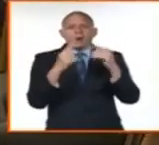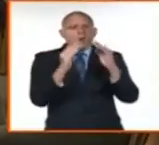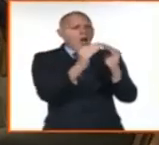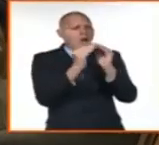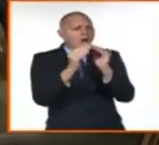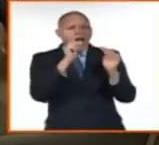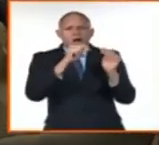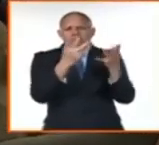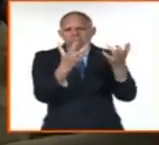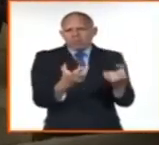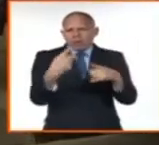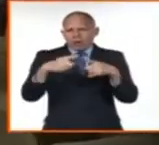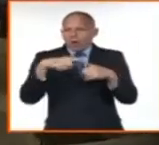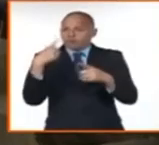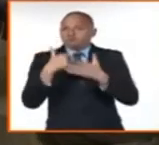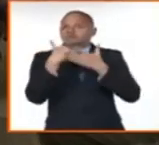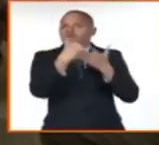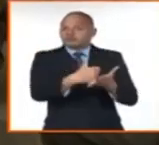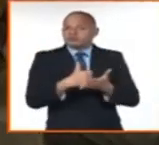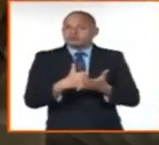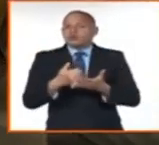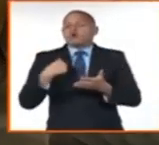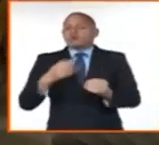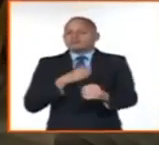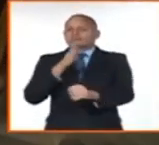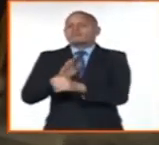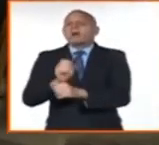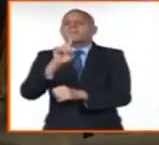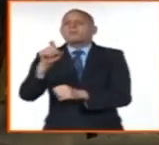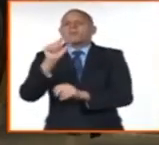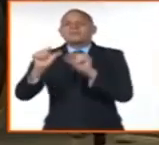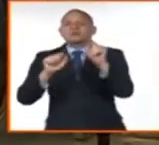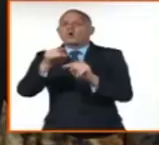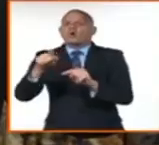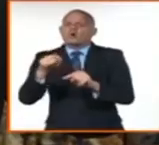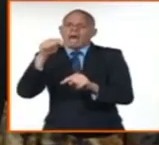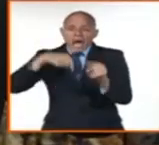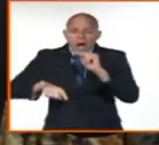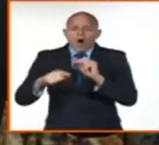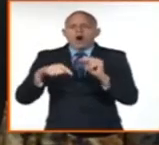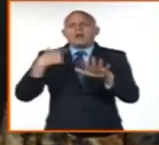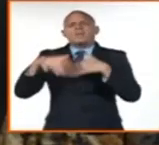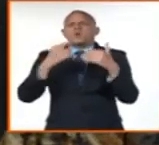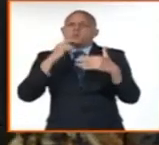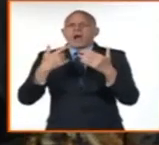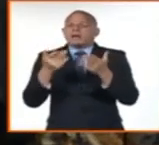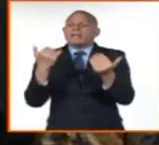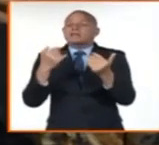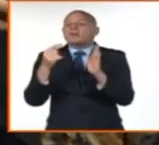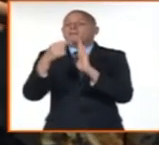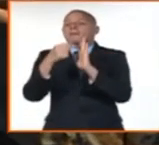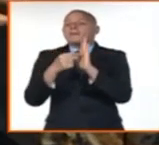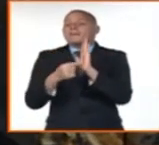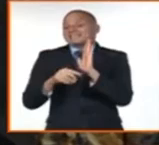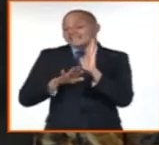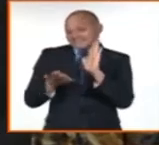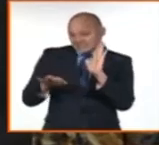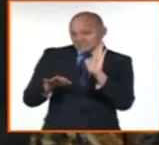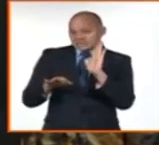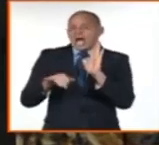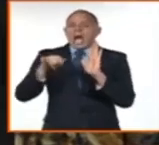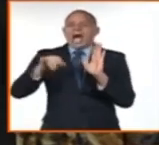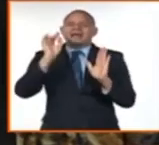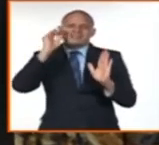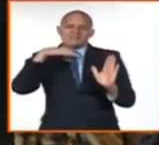participación popular los vecinos dicen las prioridades. Sus representantes, que son los delegados de la Asamblea Municipal del Poder Popular, llevan esa inquietud a la Asamblea.